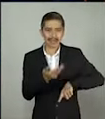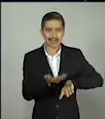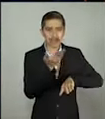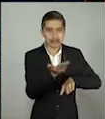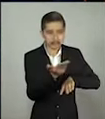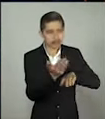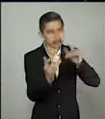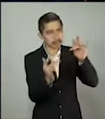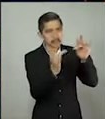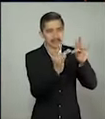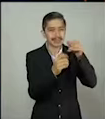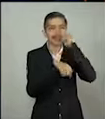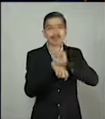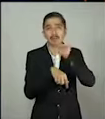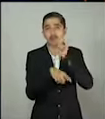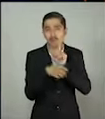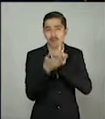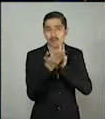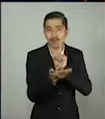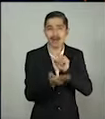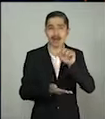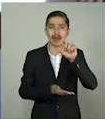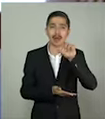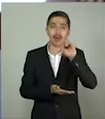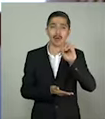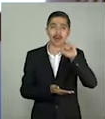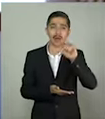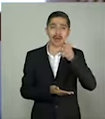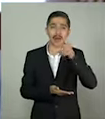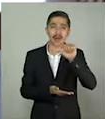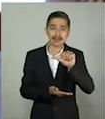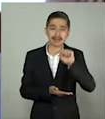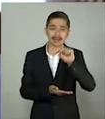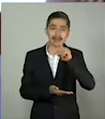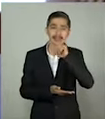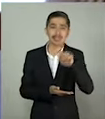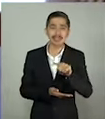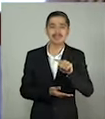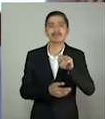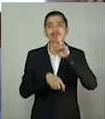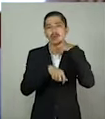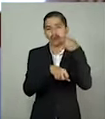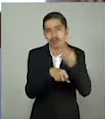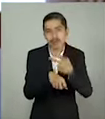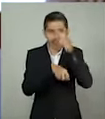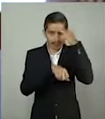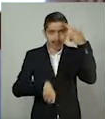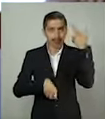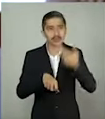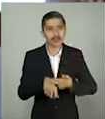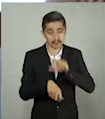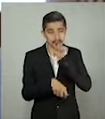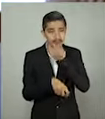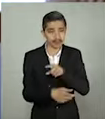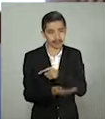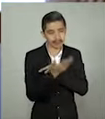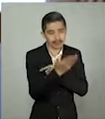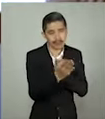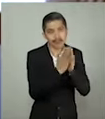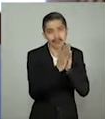de Gobernación, de su secretaria, Olga Sánchez Cordero, su voluntad y